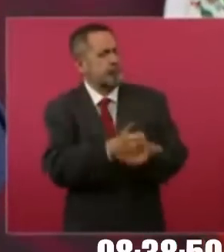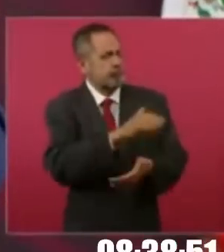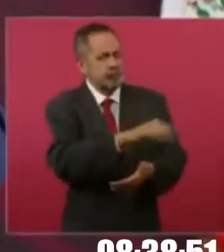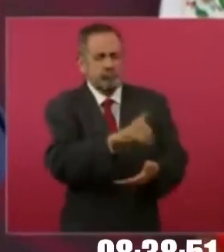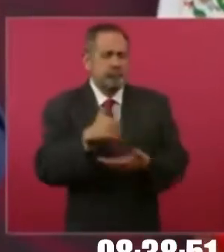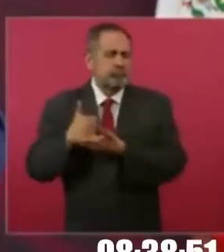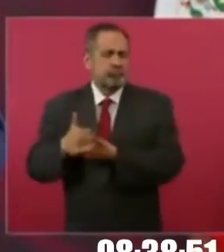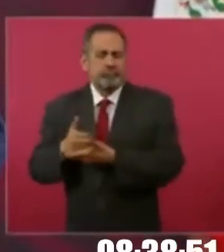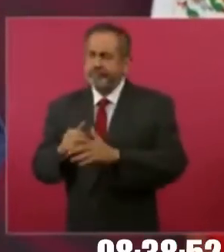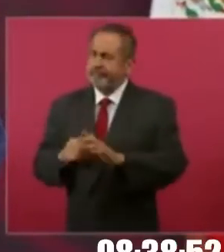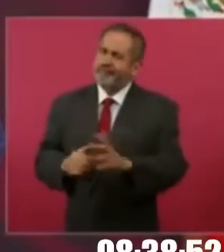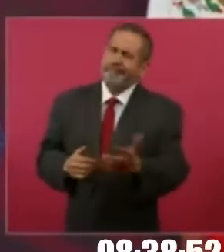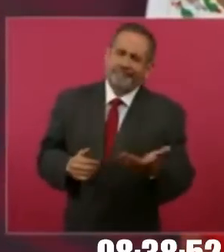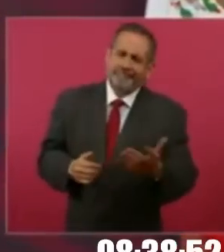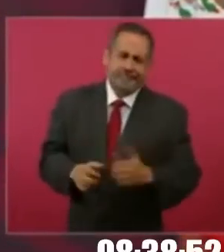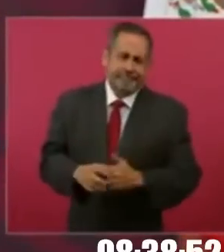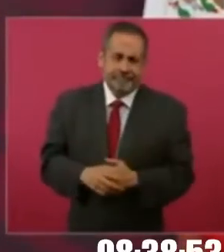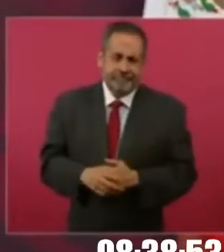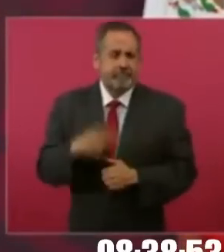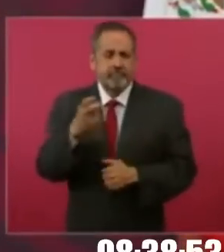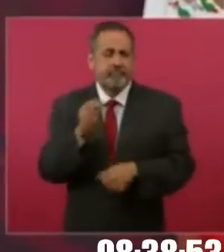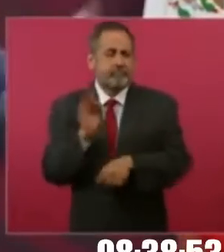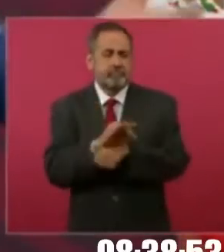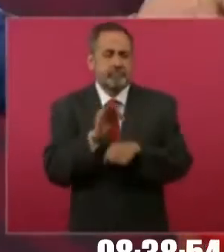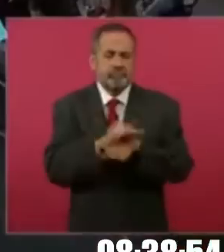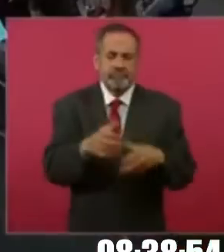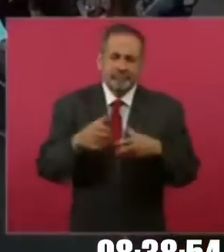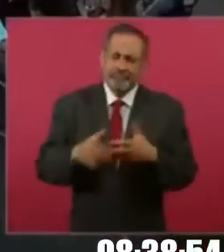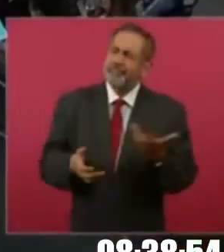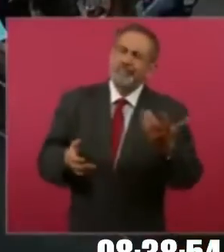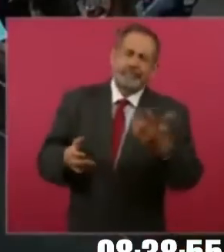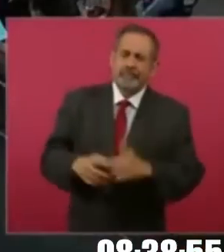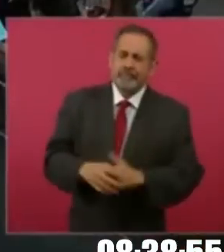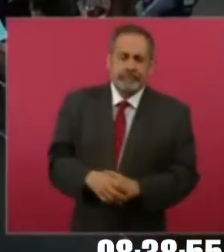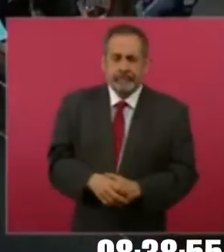los protege imagínense